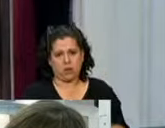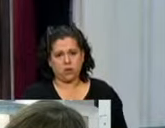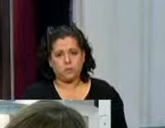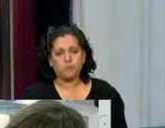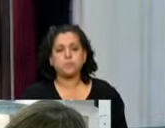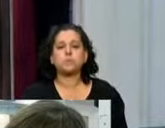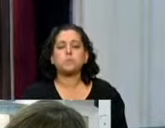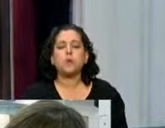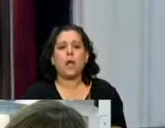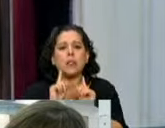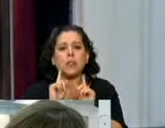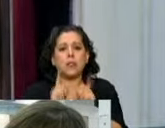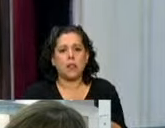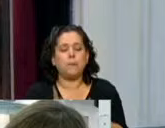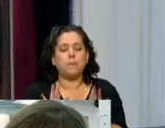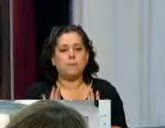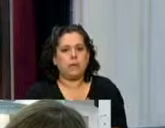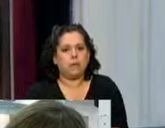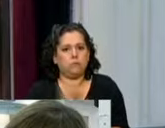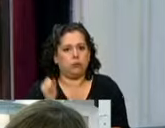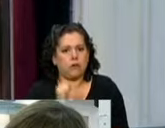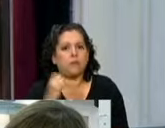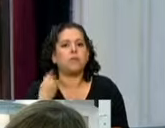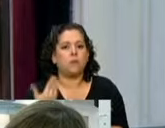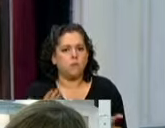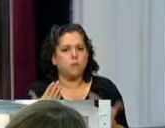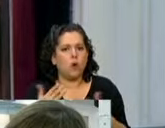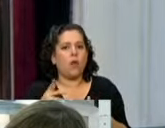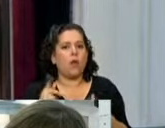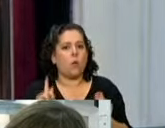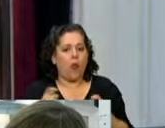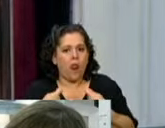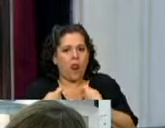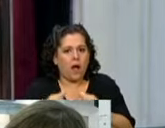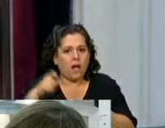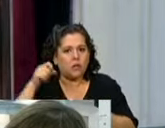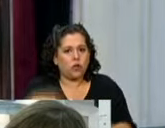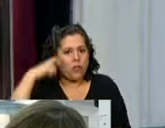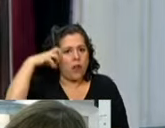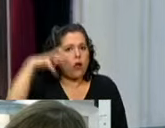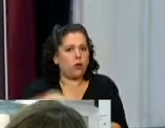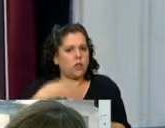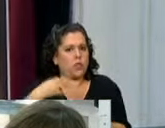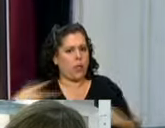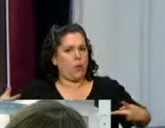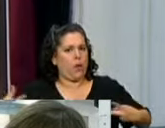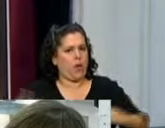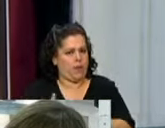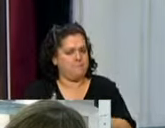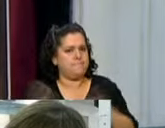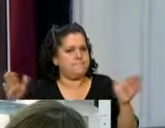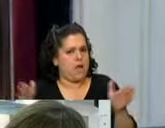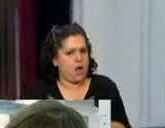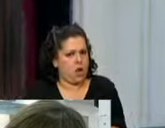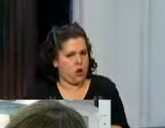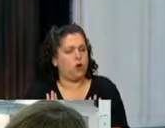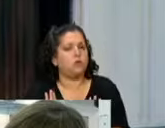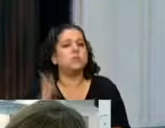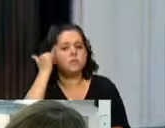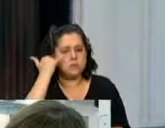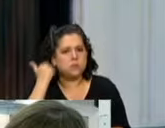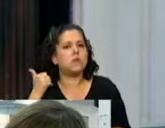unas cuantas cosas que podrían ser torpedeado de parte del quismo porque en realidad lo que quiere es simplemente estar en contra